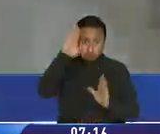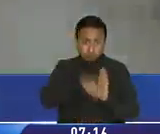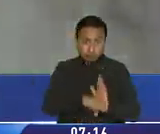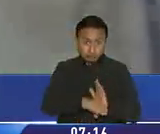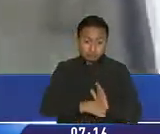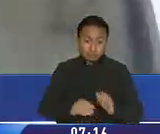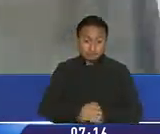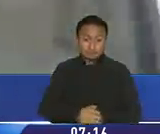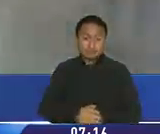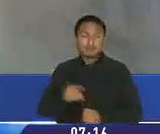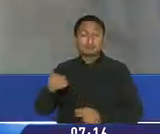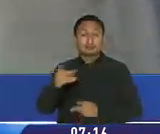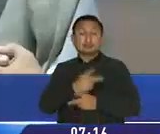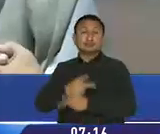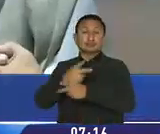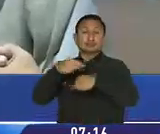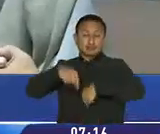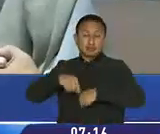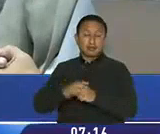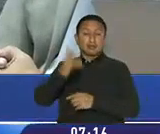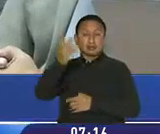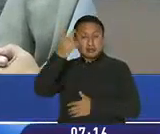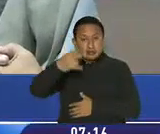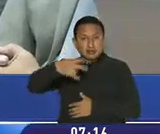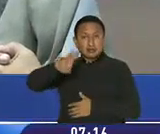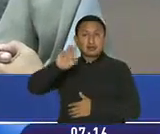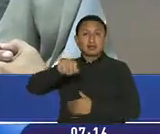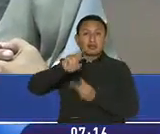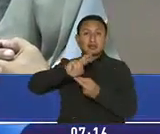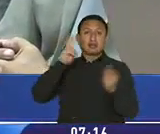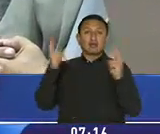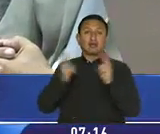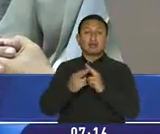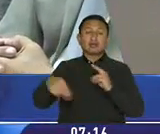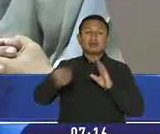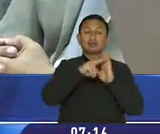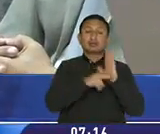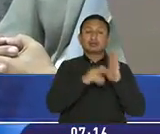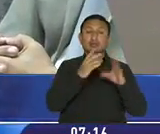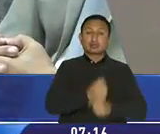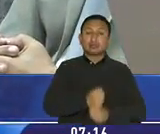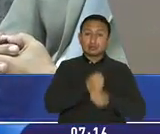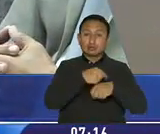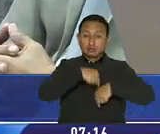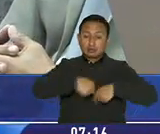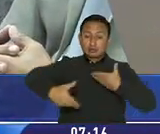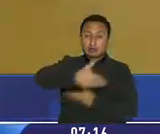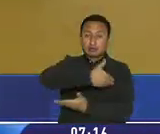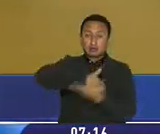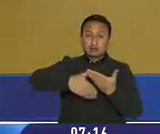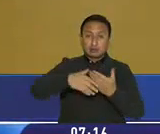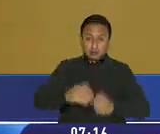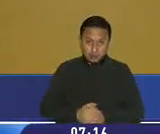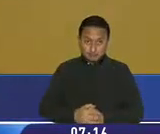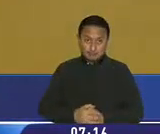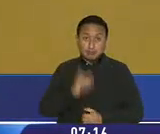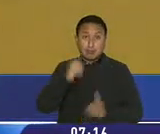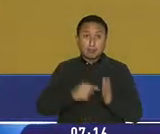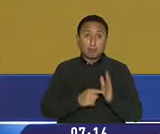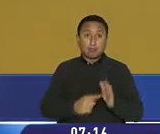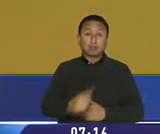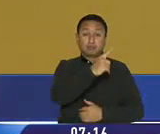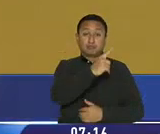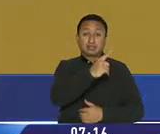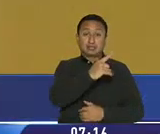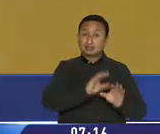aprobó en segundo y definitivo debate 17 reformas a la Ordenanza de Seguridad Integral y Convivencia Ciudadana. Entre ellas consta la